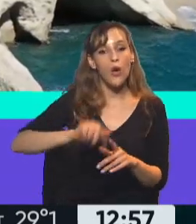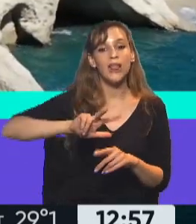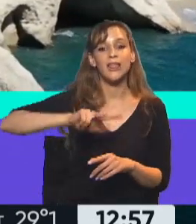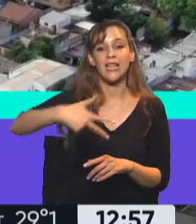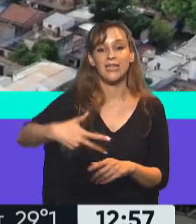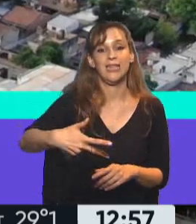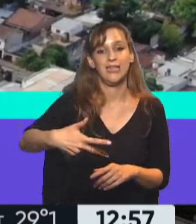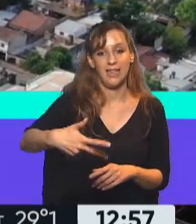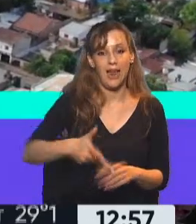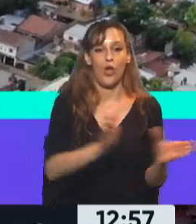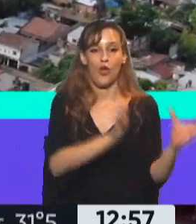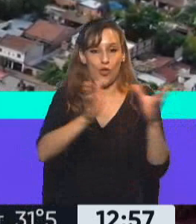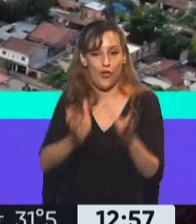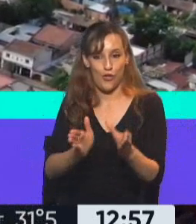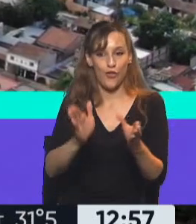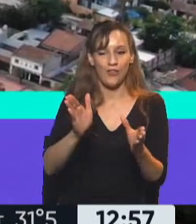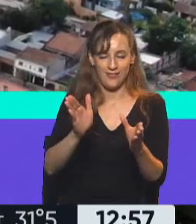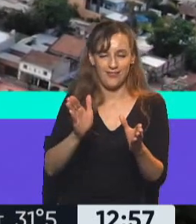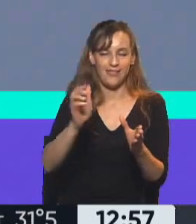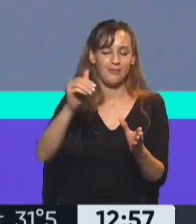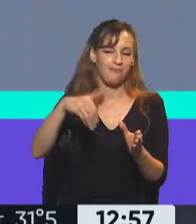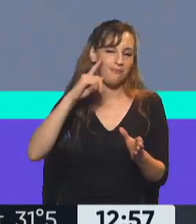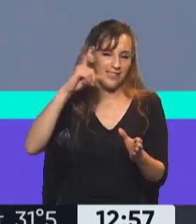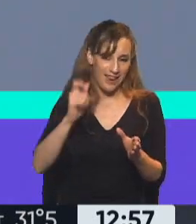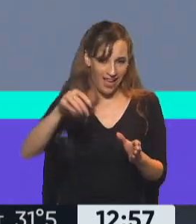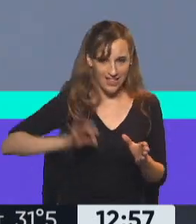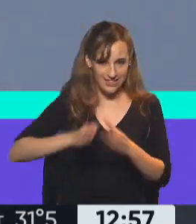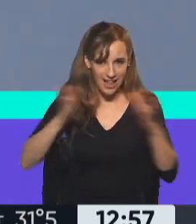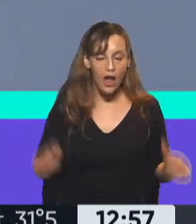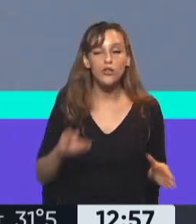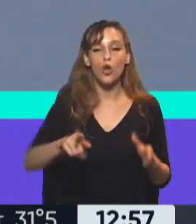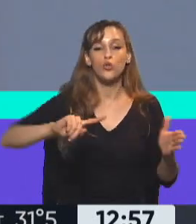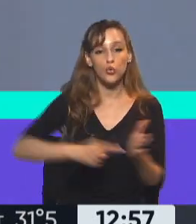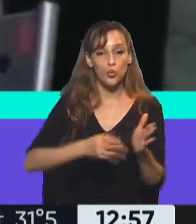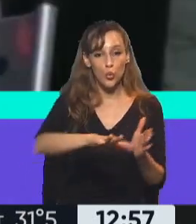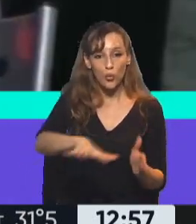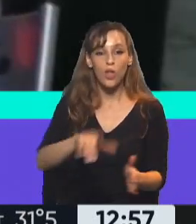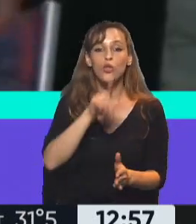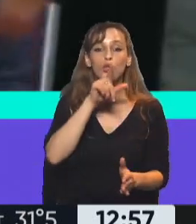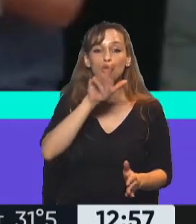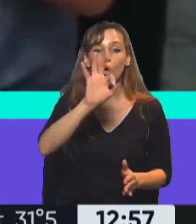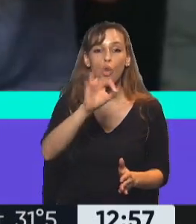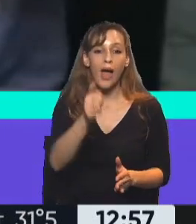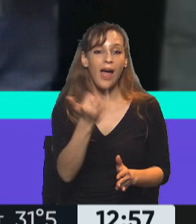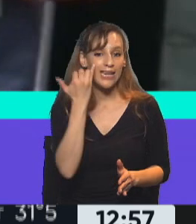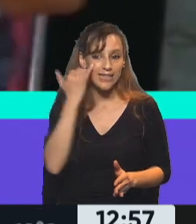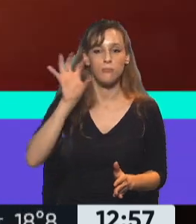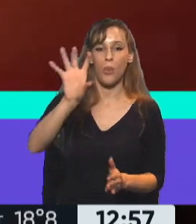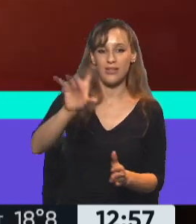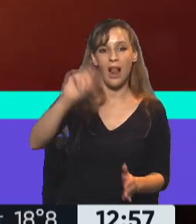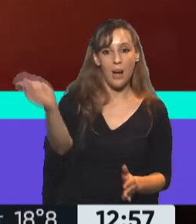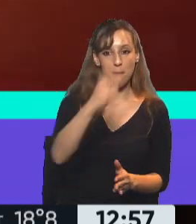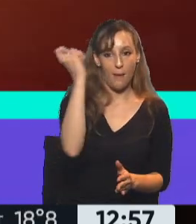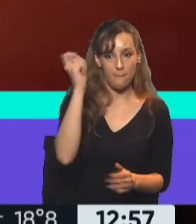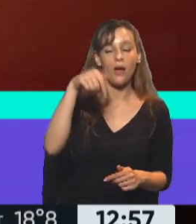nodos mica del año en este caso será en la ciudad de toay en la pampa este viernes 11 y el